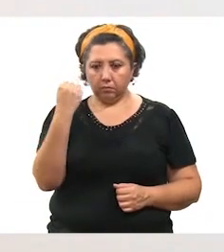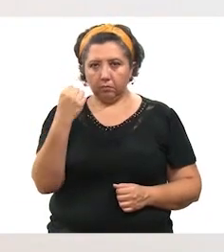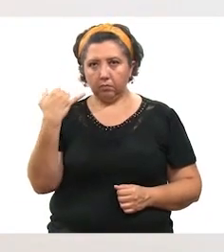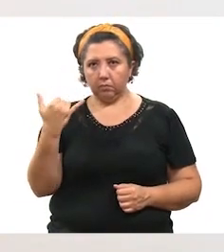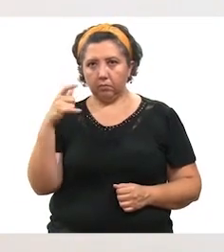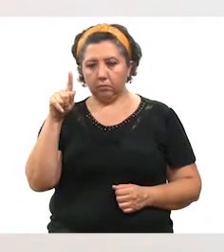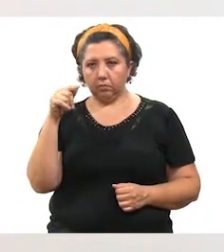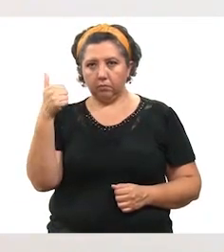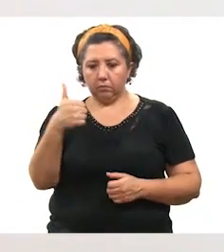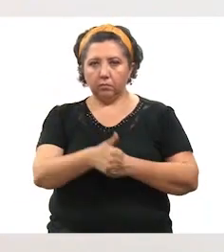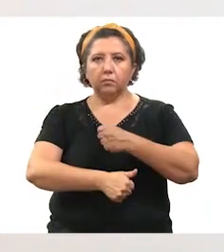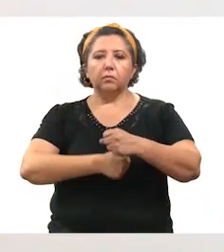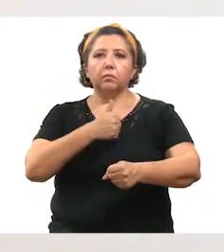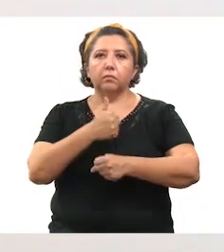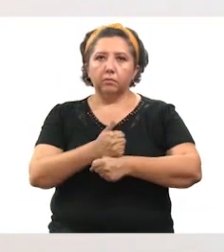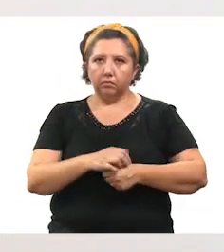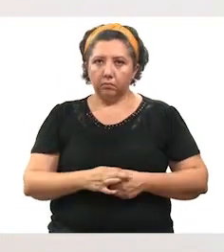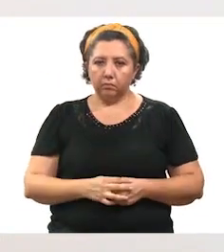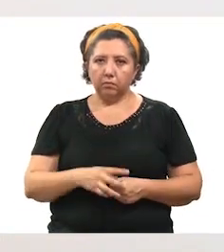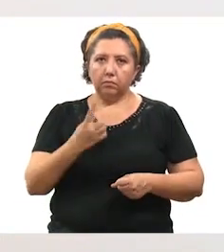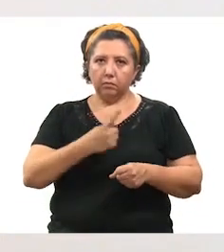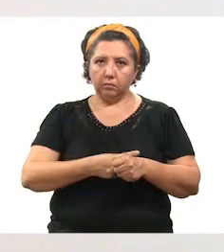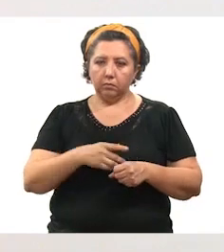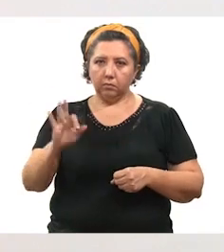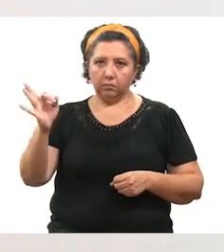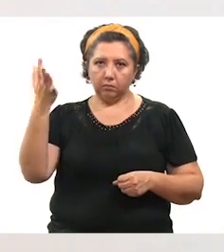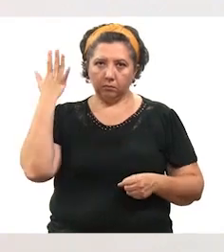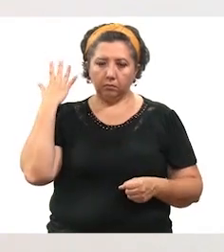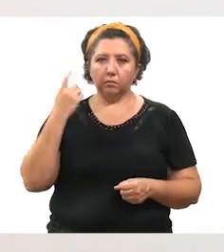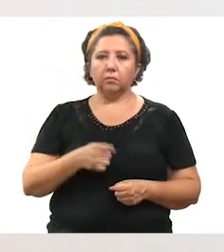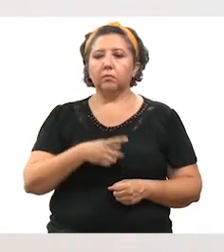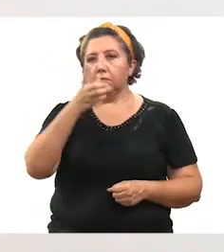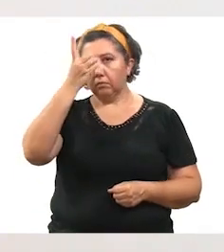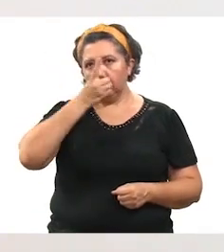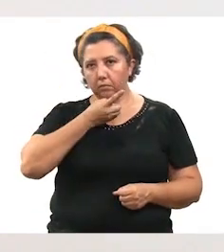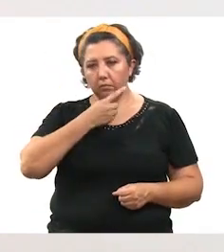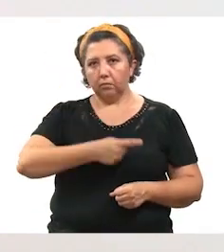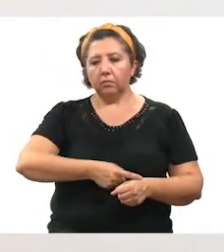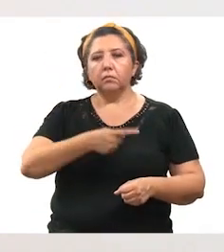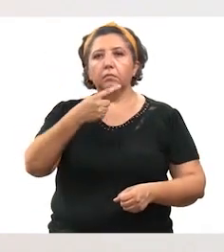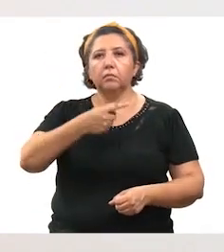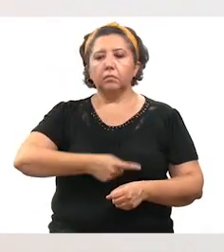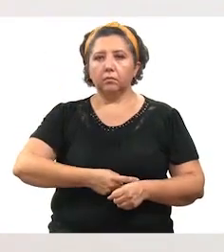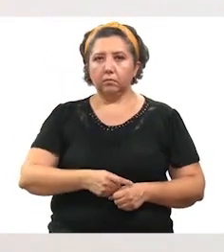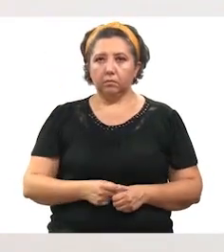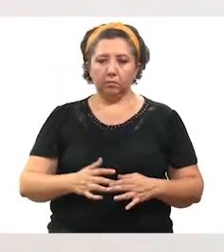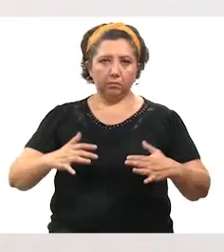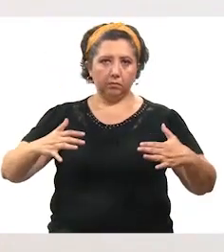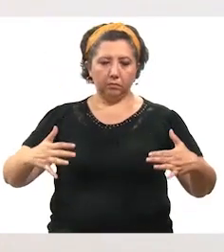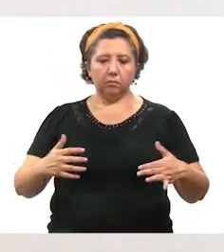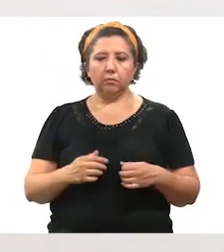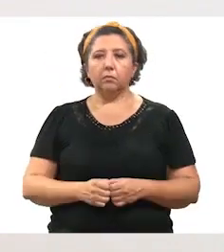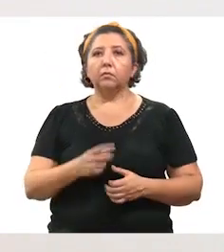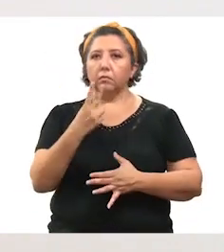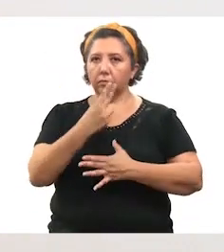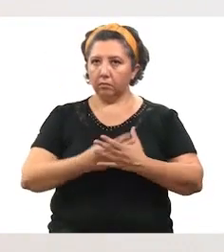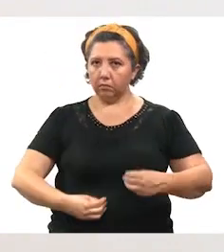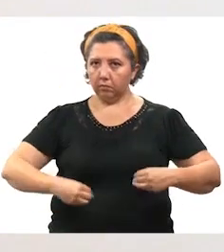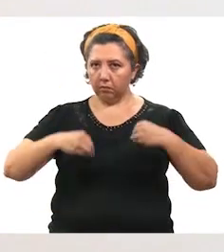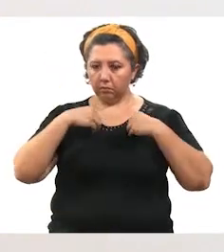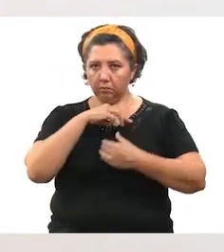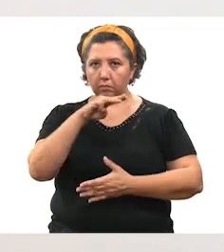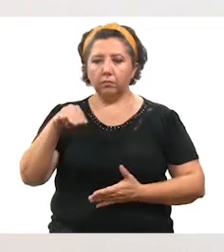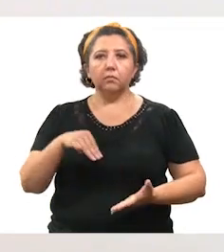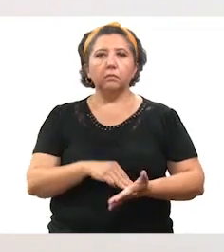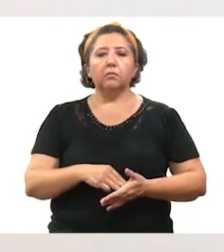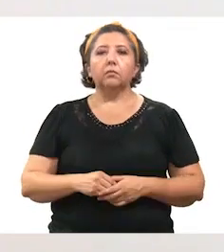y 76 años de edad. Sus principales enfermedades fueron diabetes, hipertensión arterial y obesidad. Ambas residían en